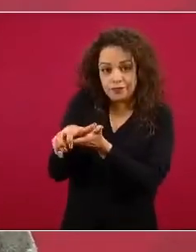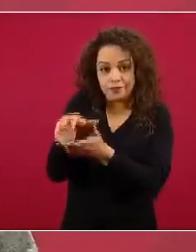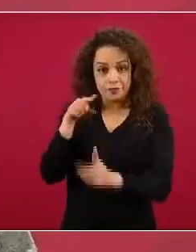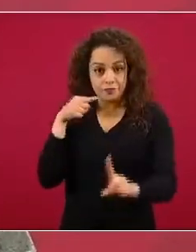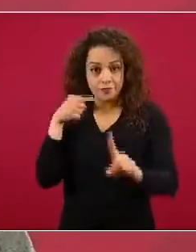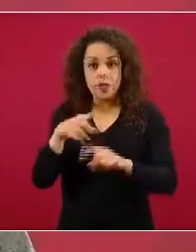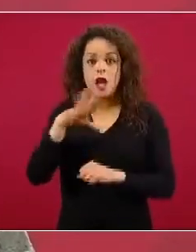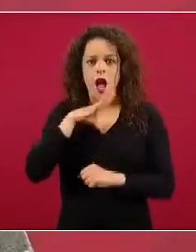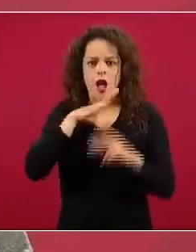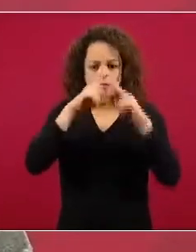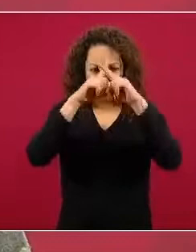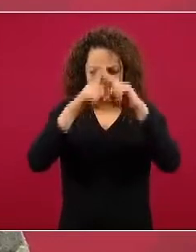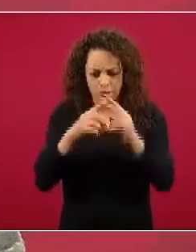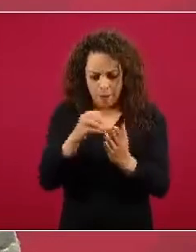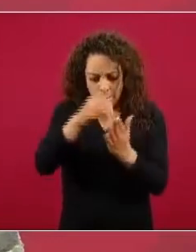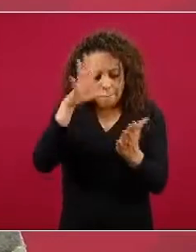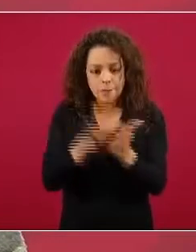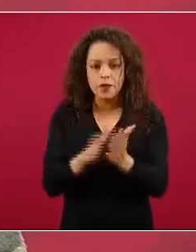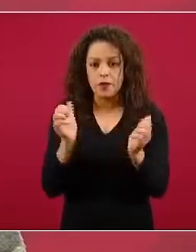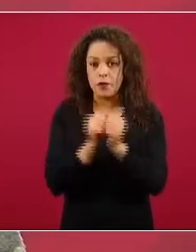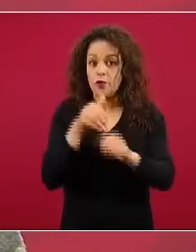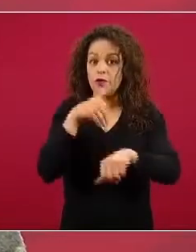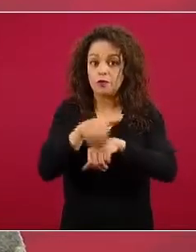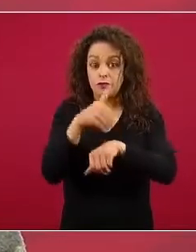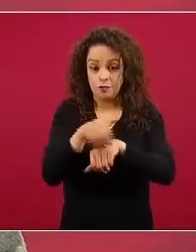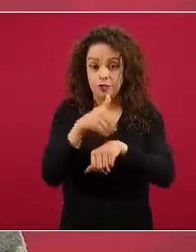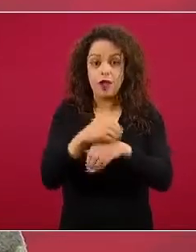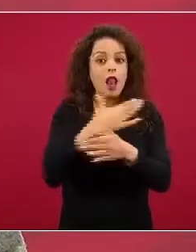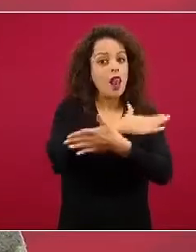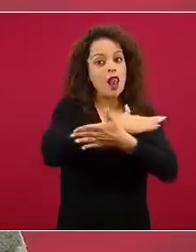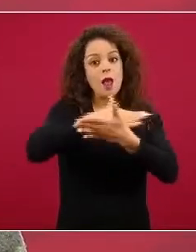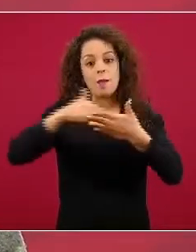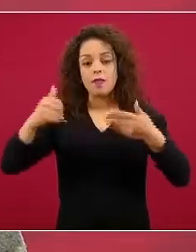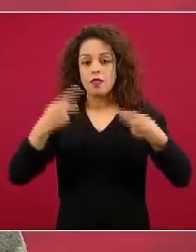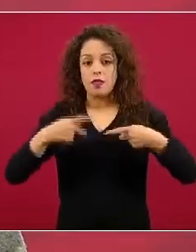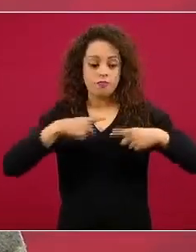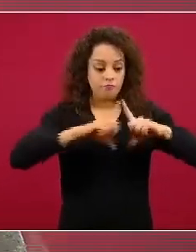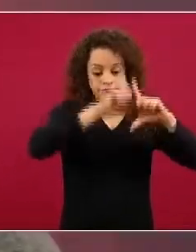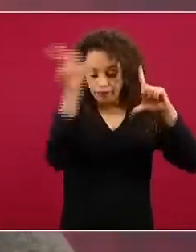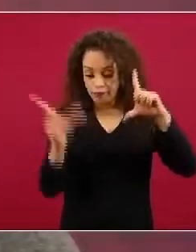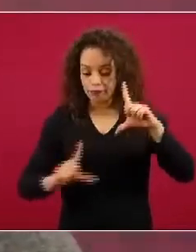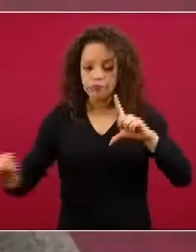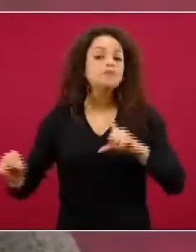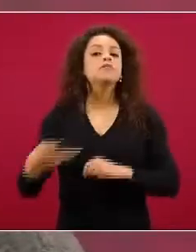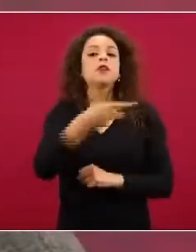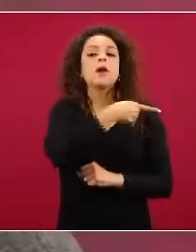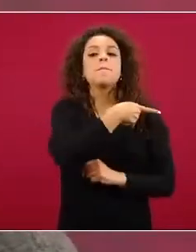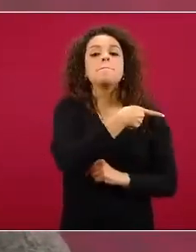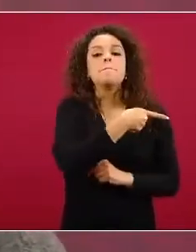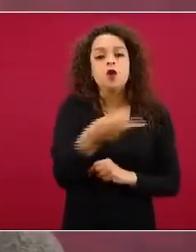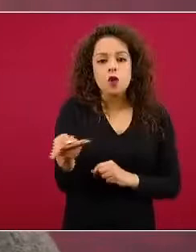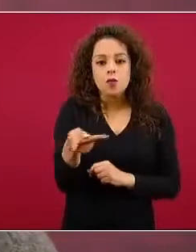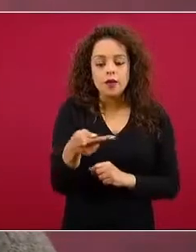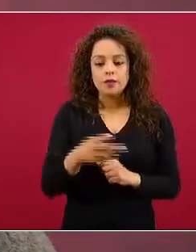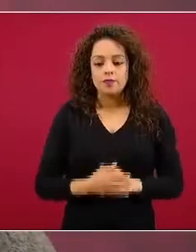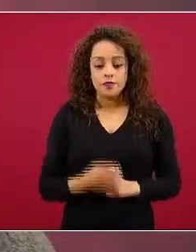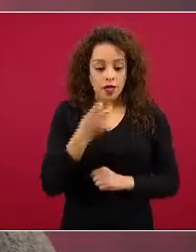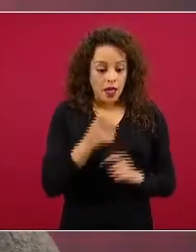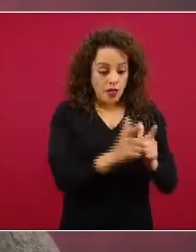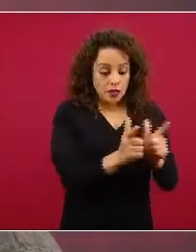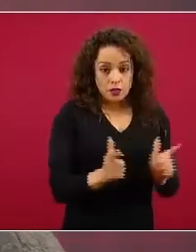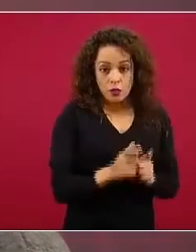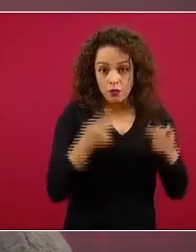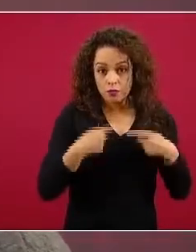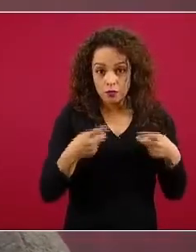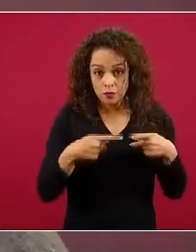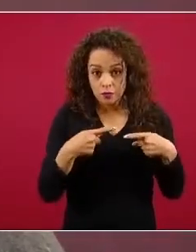medido numéricamente, la mitad de la población en condiciones de pobreza. En este grupo de personas que están en